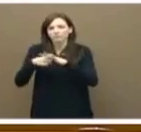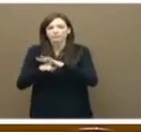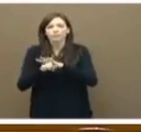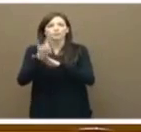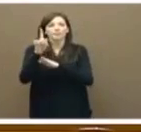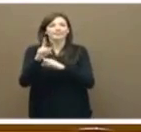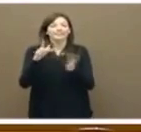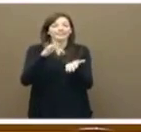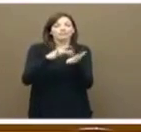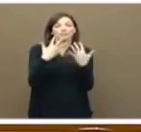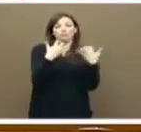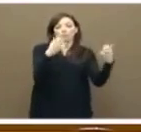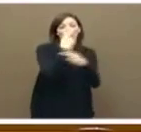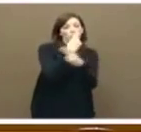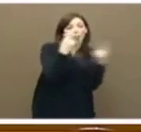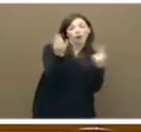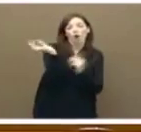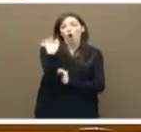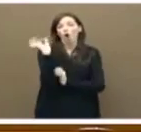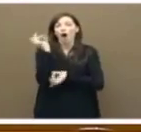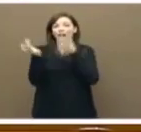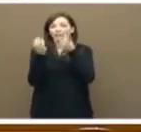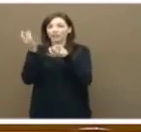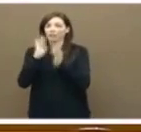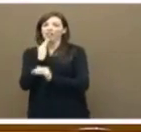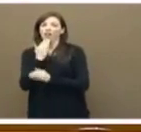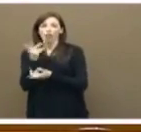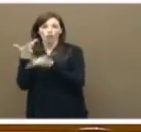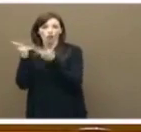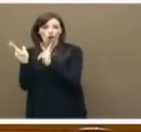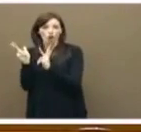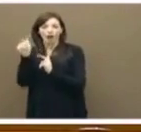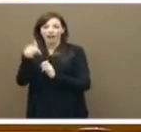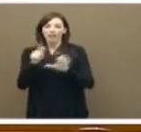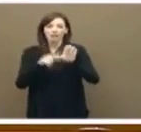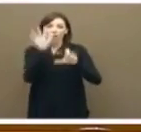espectáculos públicos y las actividades recreativas en la Comunidad Autónoma de Extremadura.